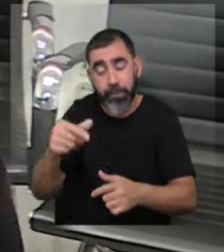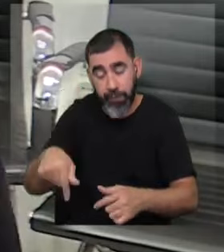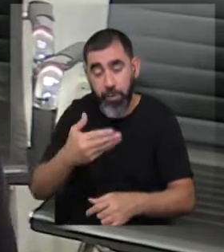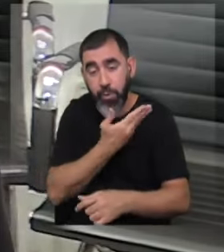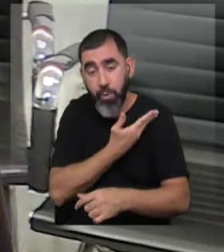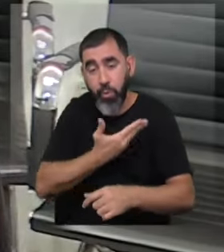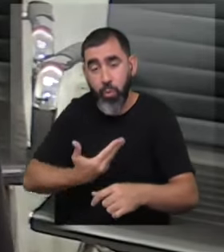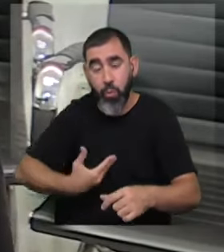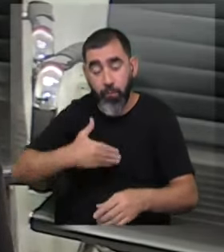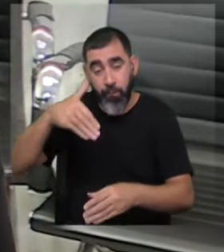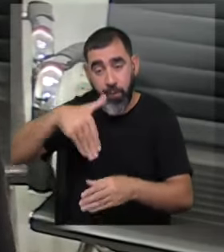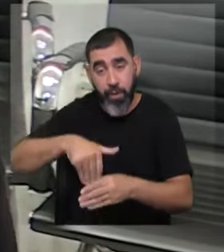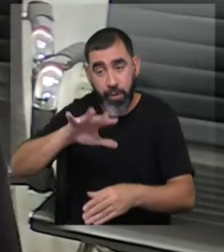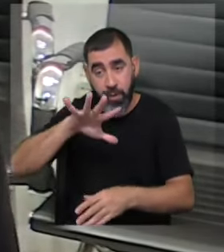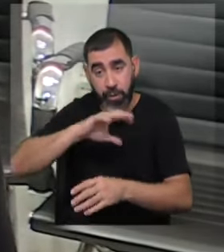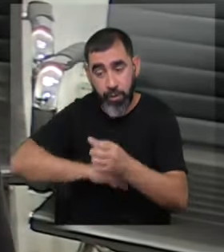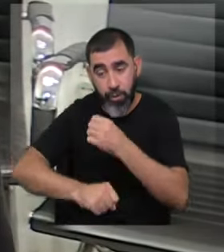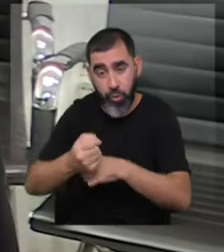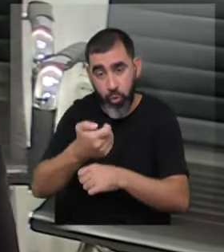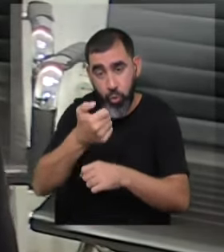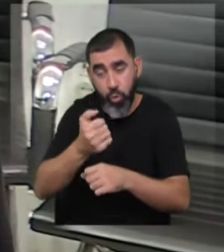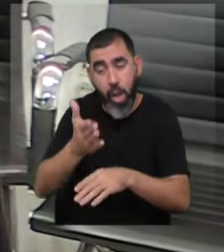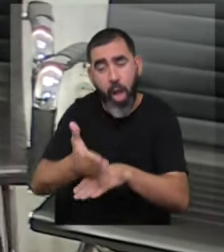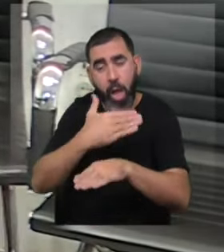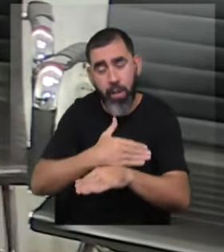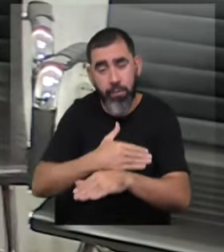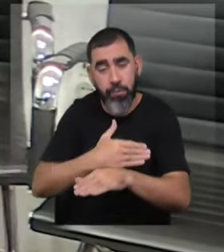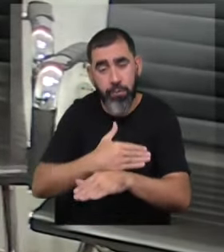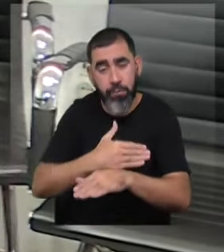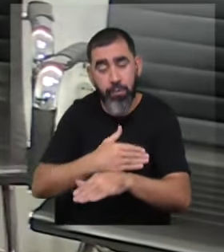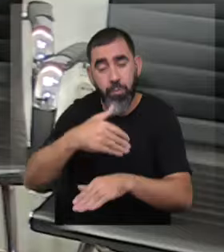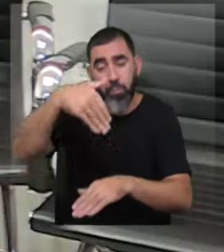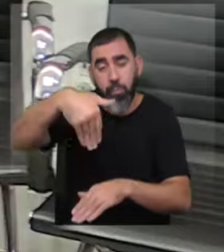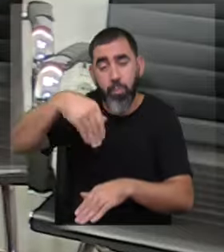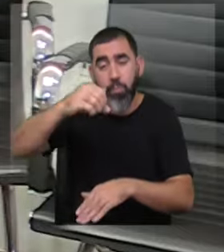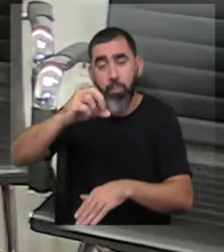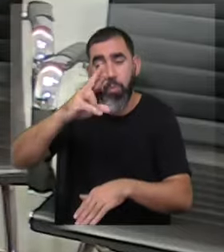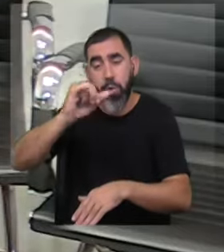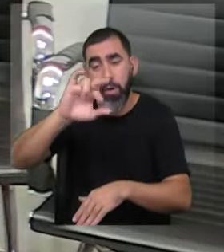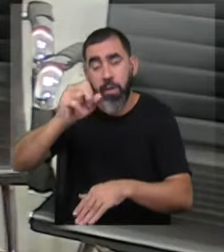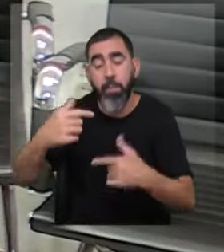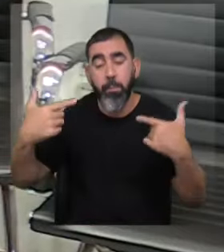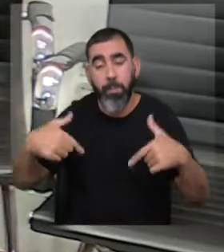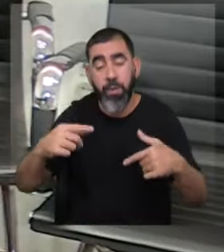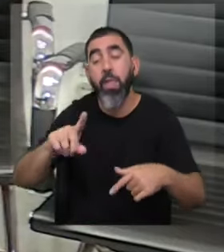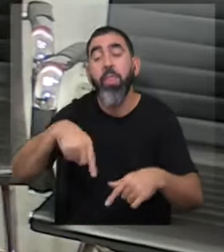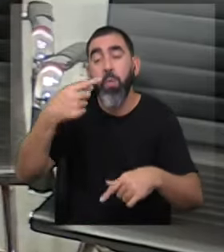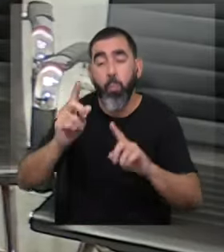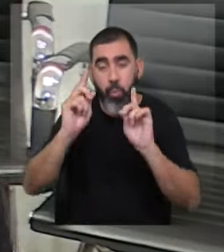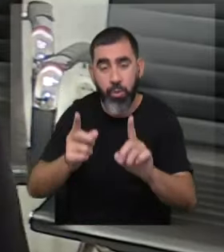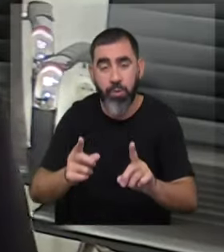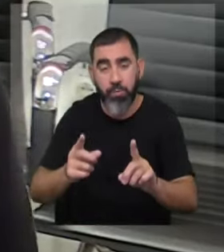periodo de gobierno, antes que la señora Moreira fuera ministra y después siendo ministra. ¿Y